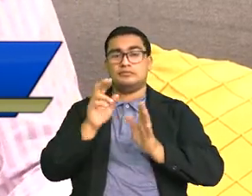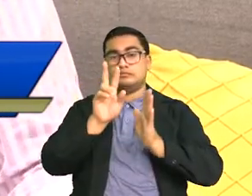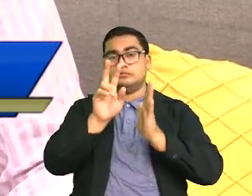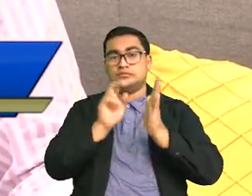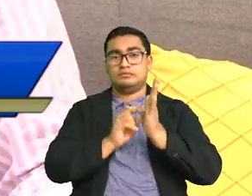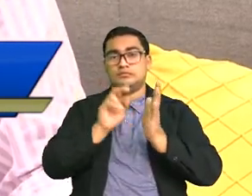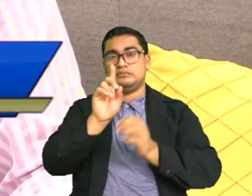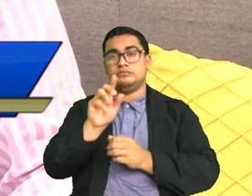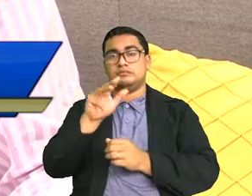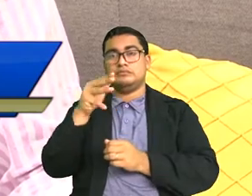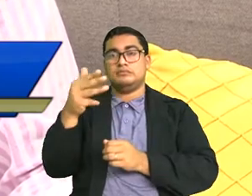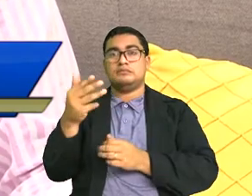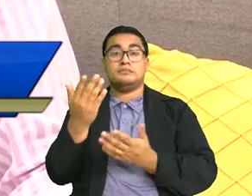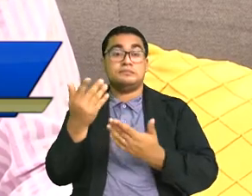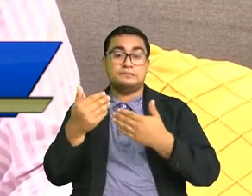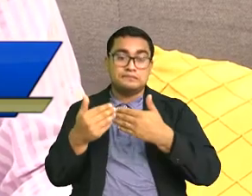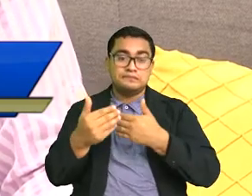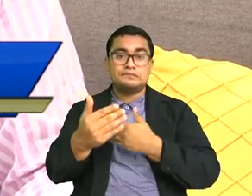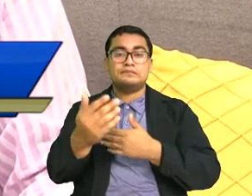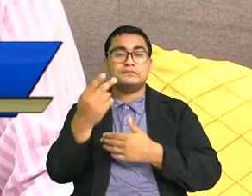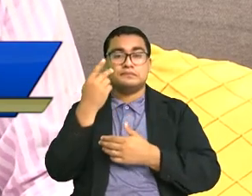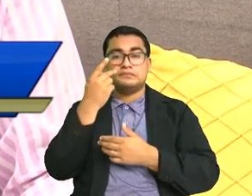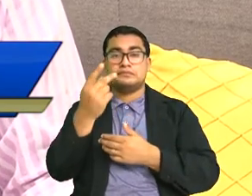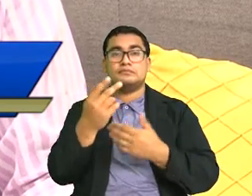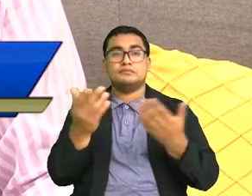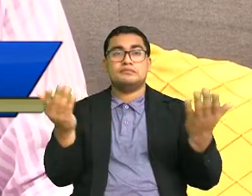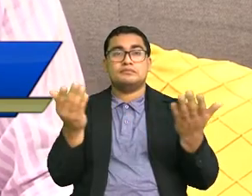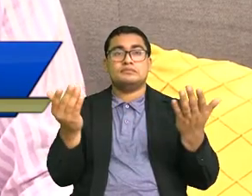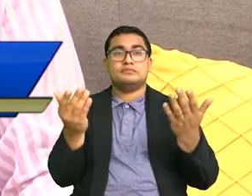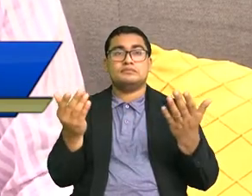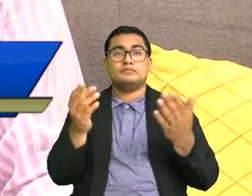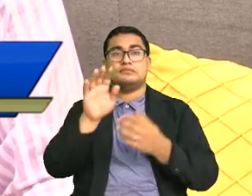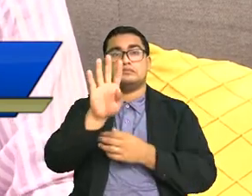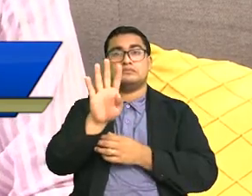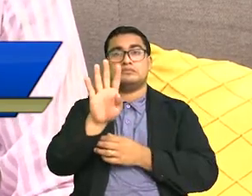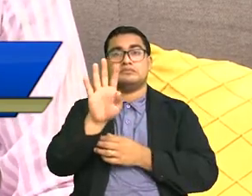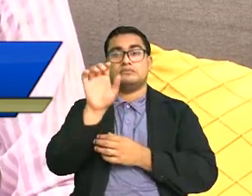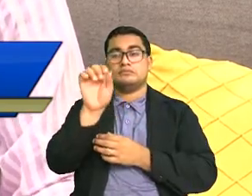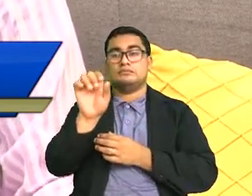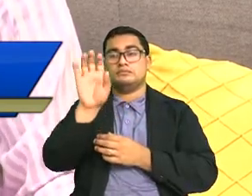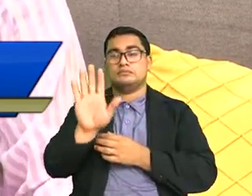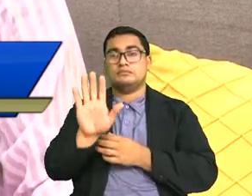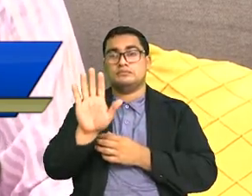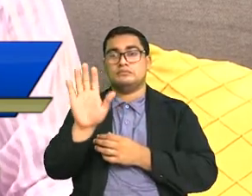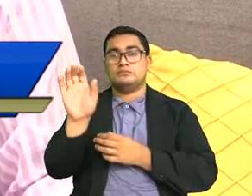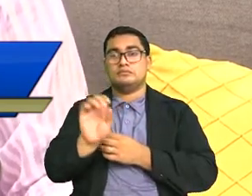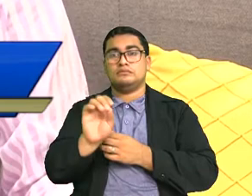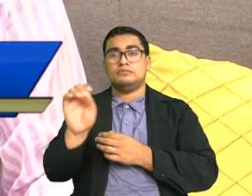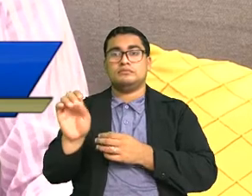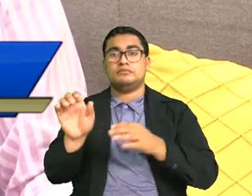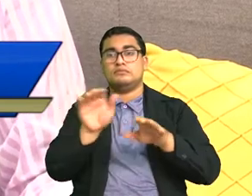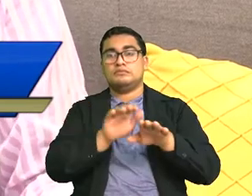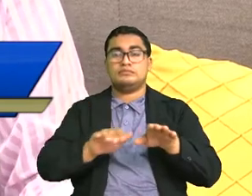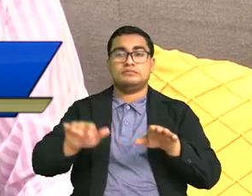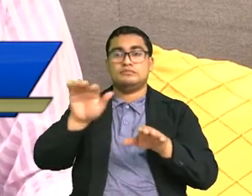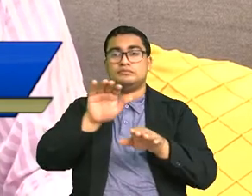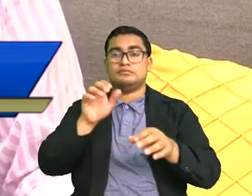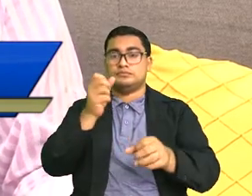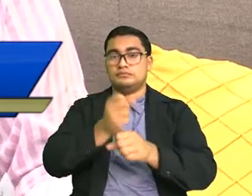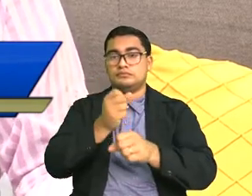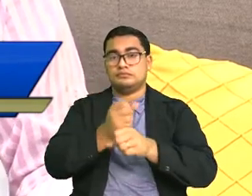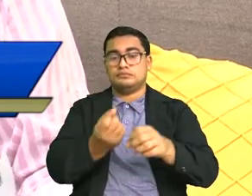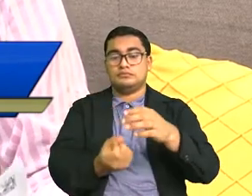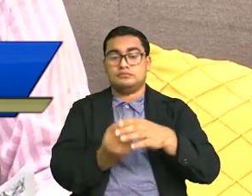nosotros ya preveíamos y veníamos previendo un incremento del 4.5 por ciento de lo que es la producción agrícola a nivel